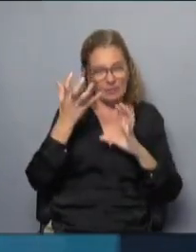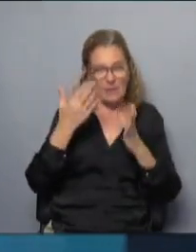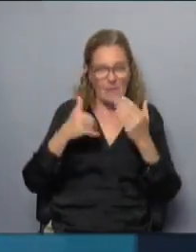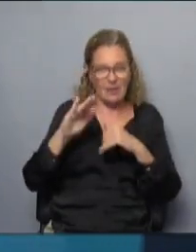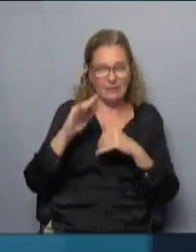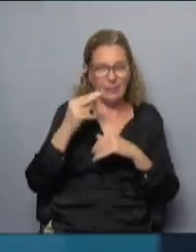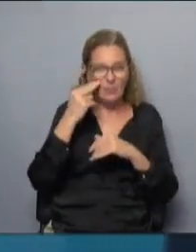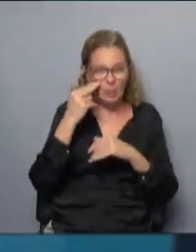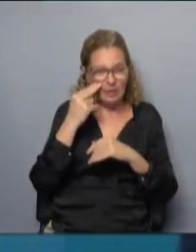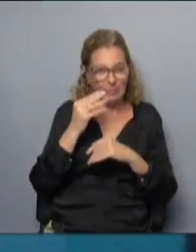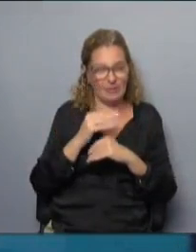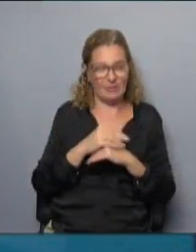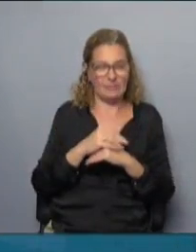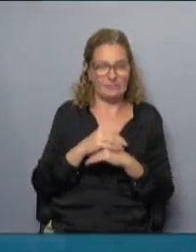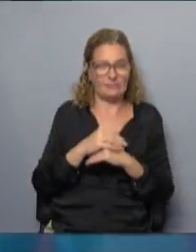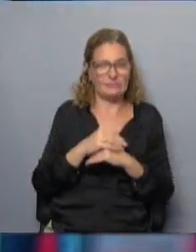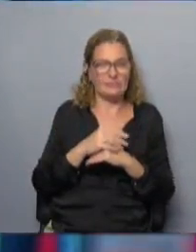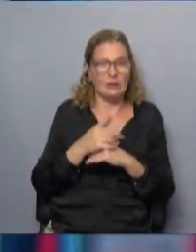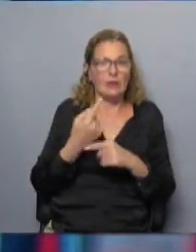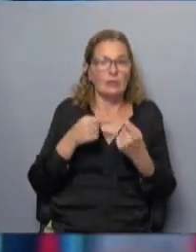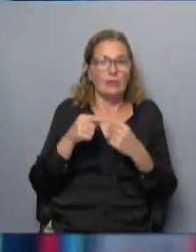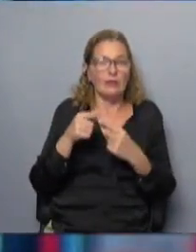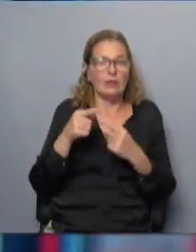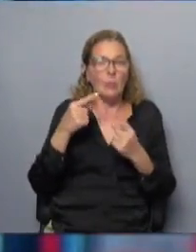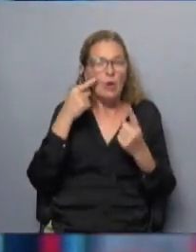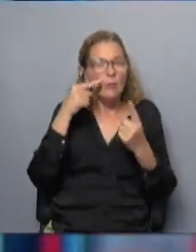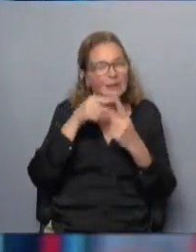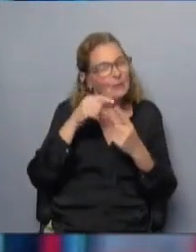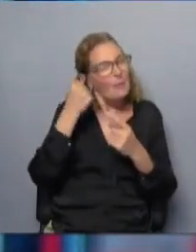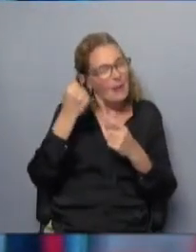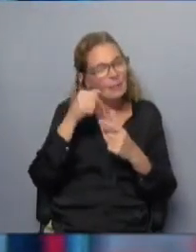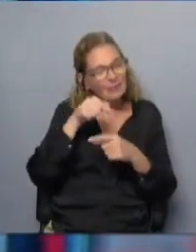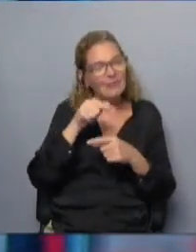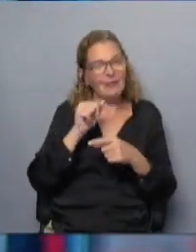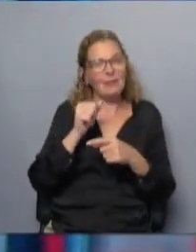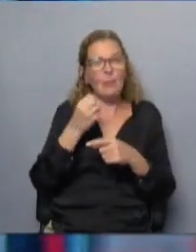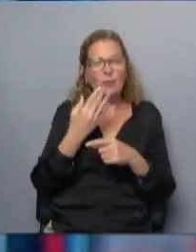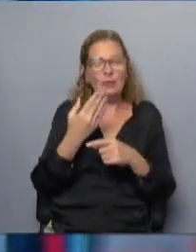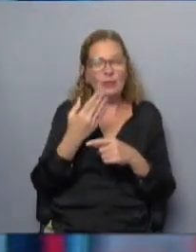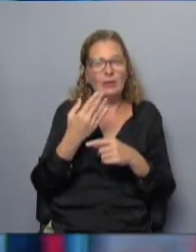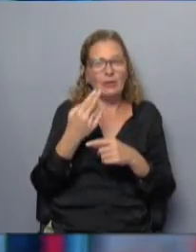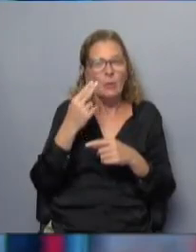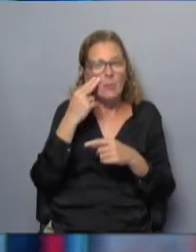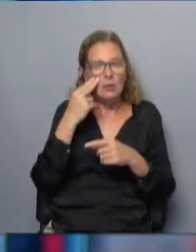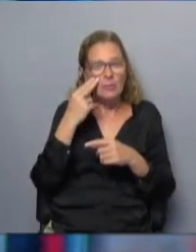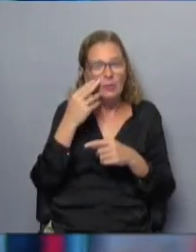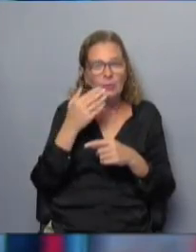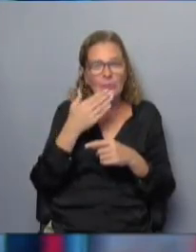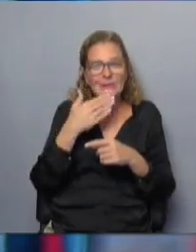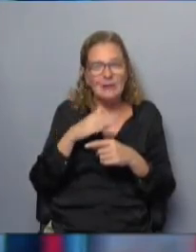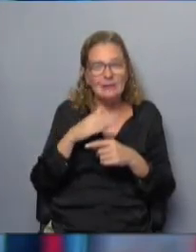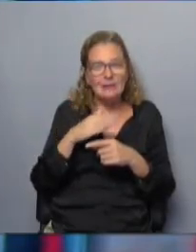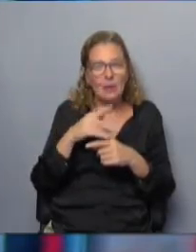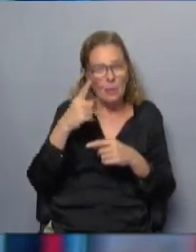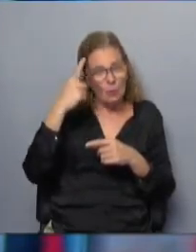hagan más daño por lo tanto el desafío es ese porque generaba tanto paul badura nunca entendí porque en realidad